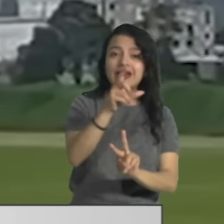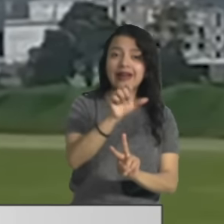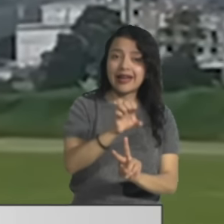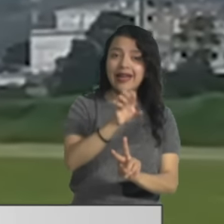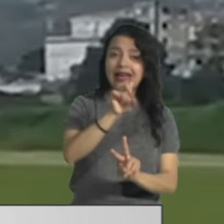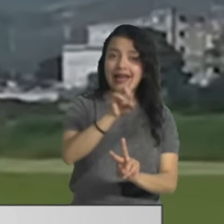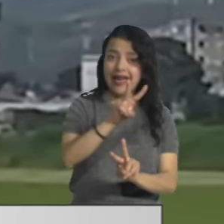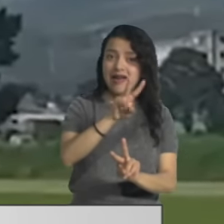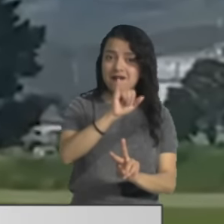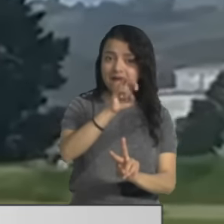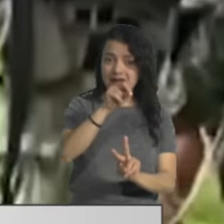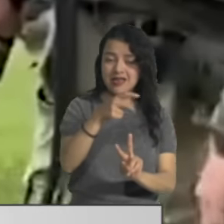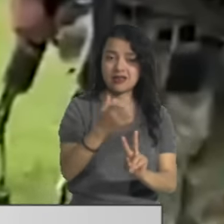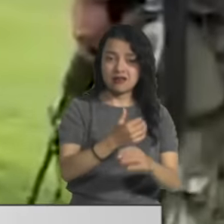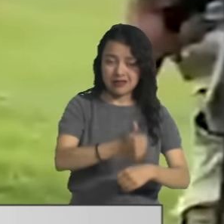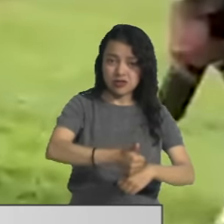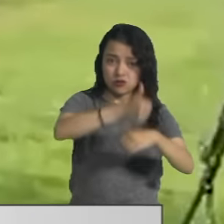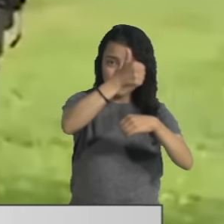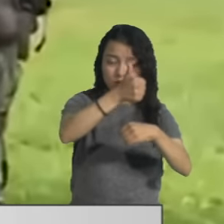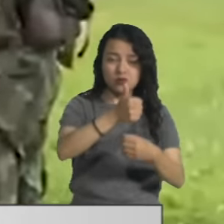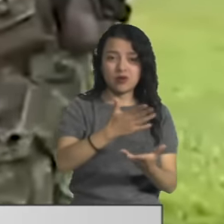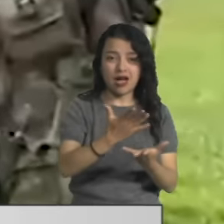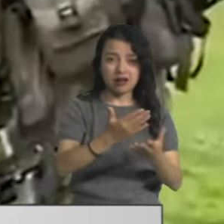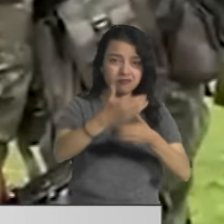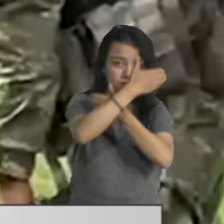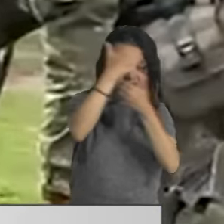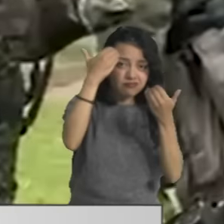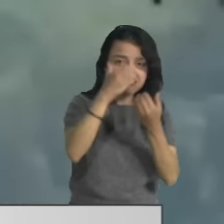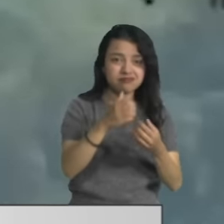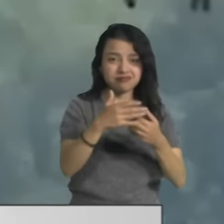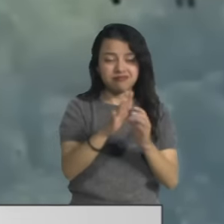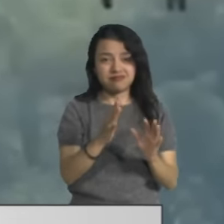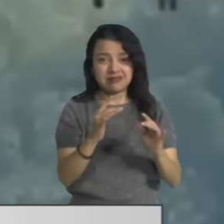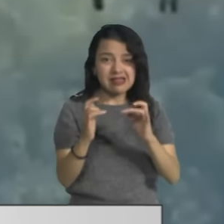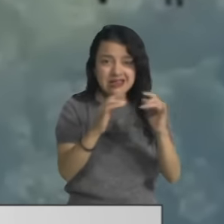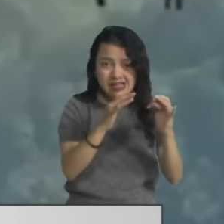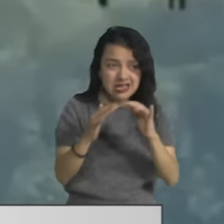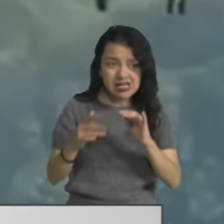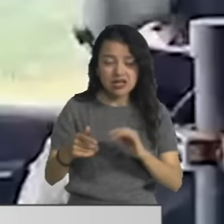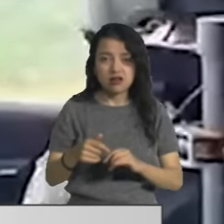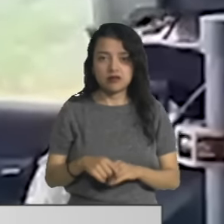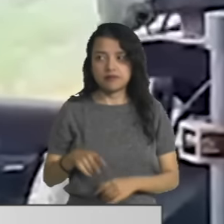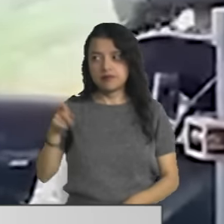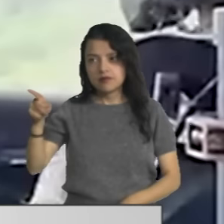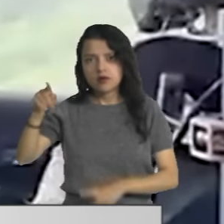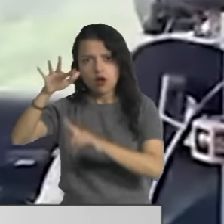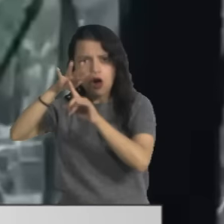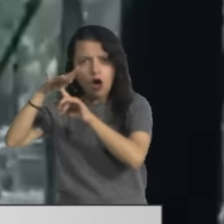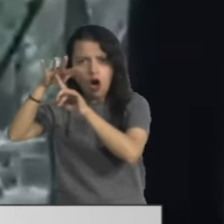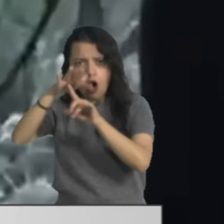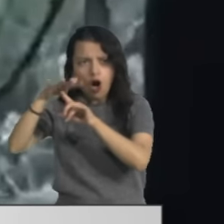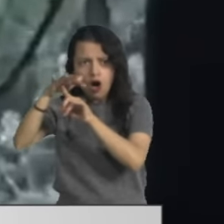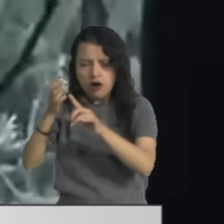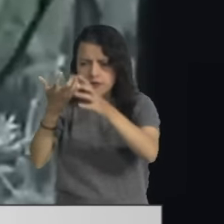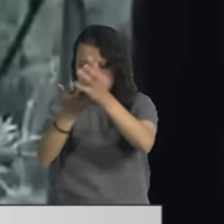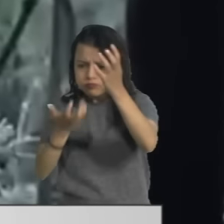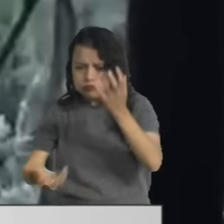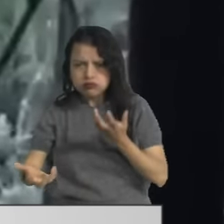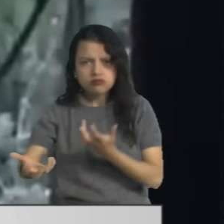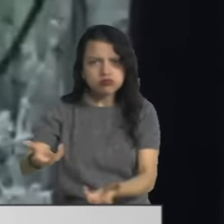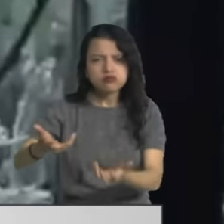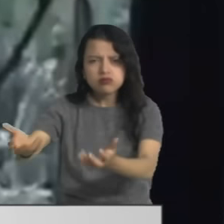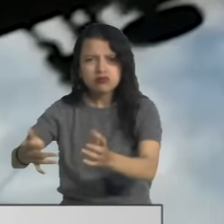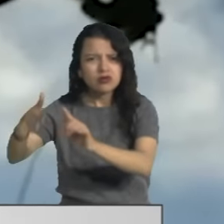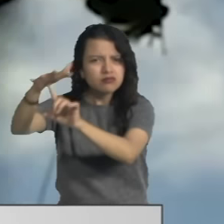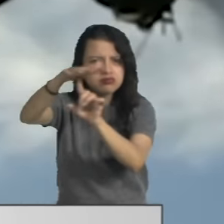esta estructura Carlos Patiño y los criminales encargados de su seguridad. Por tierra y aire se han insertado tropas que tienen la misión de